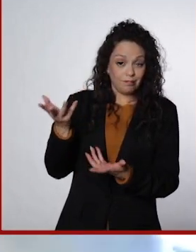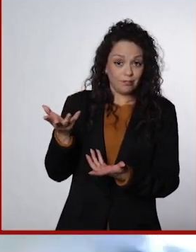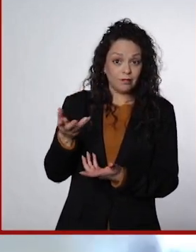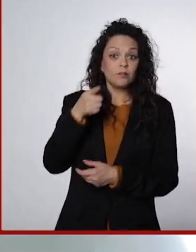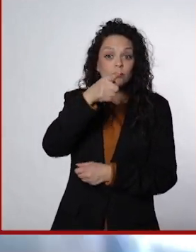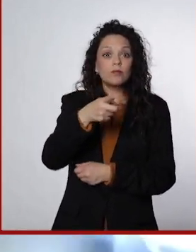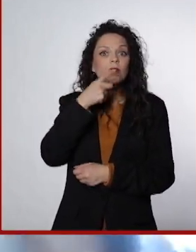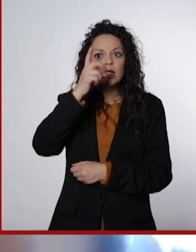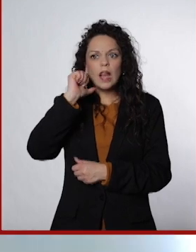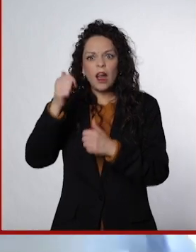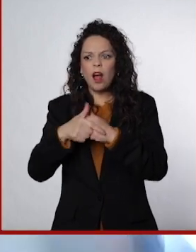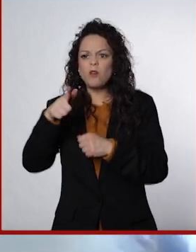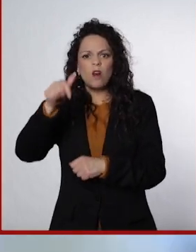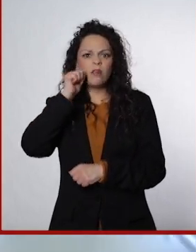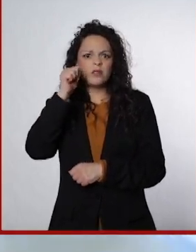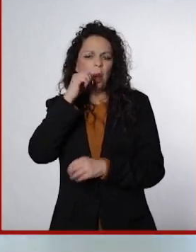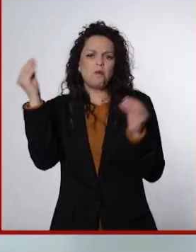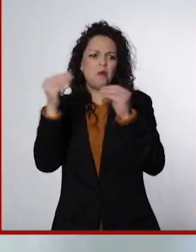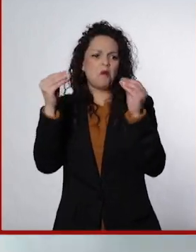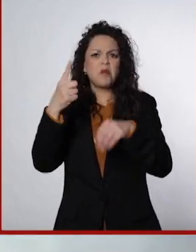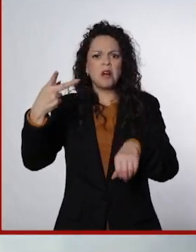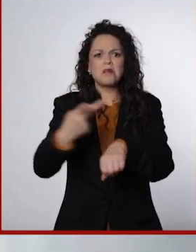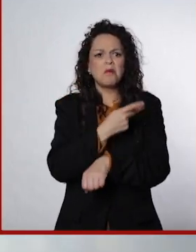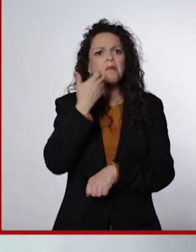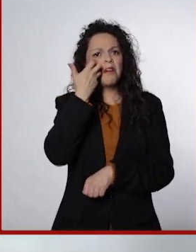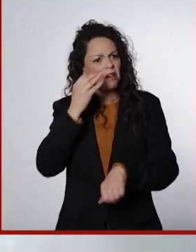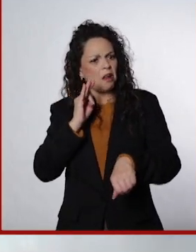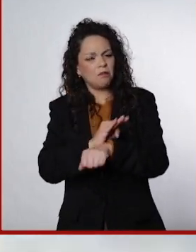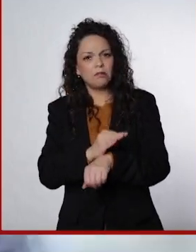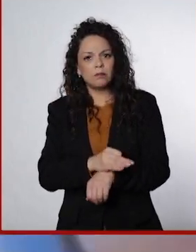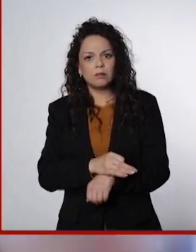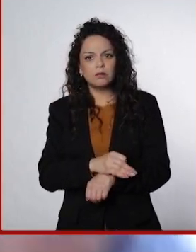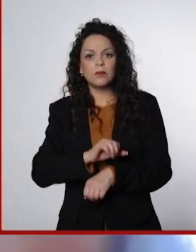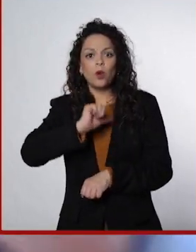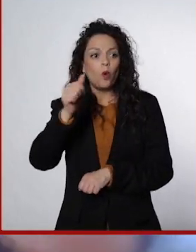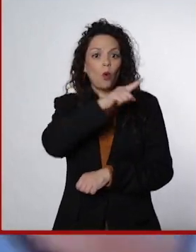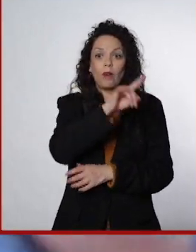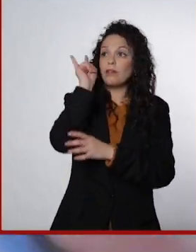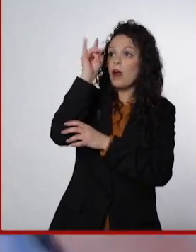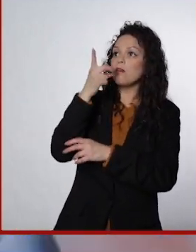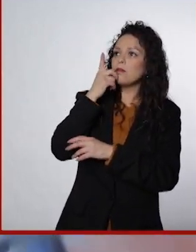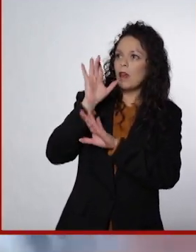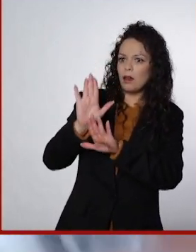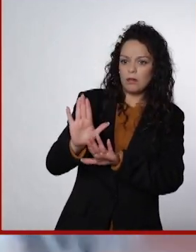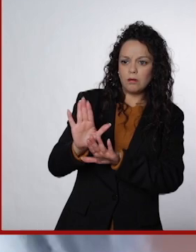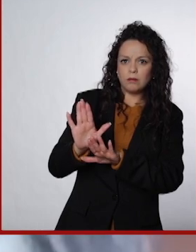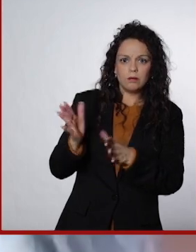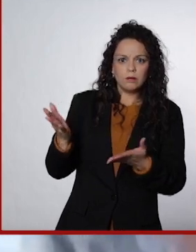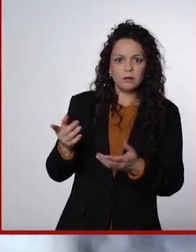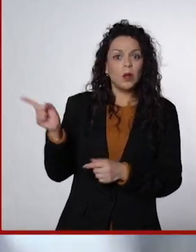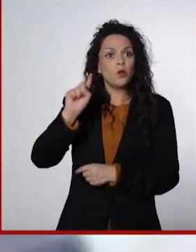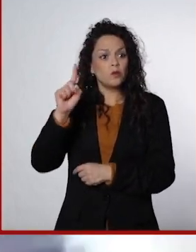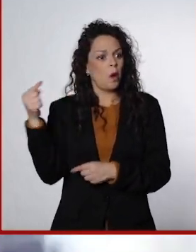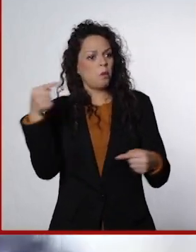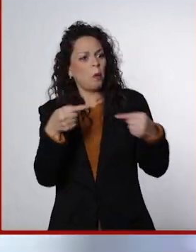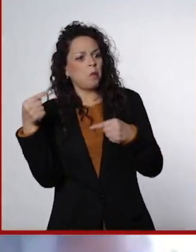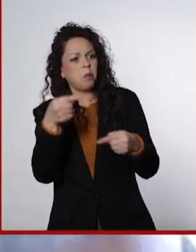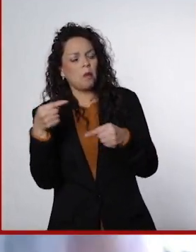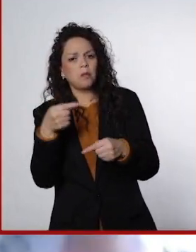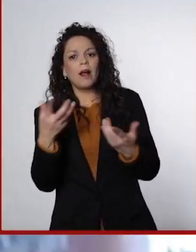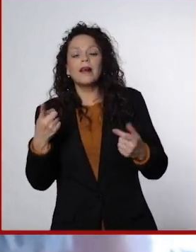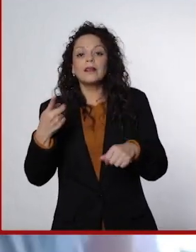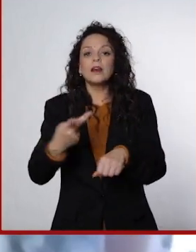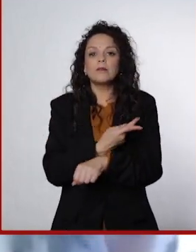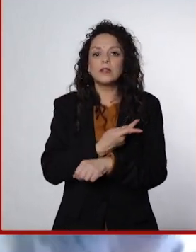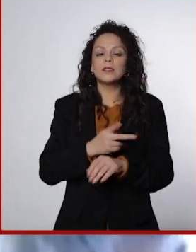algo y sale a pelear y a decir, ¿qué te pasa? La jirafa ahora le chifla, le hace, ¿qué quieres? Déjame responderle porque me está agrediendo. Entonces, lo que hace es,